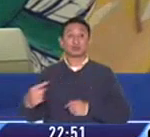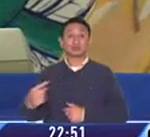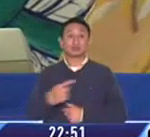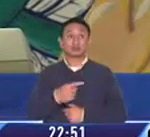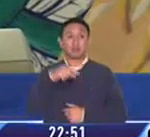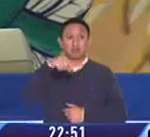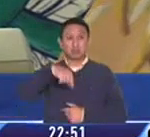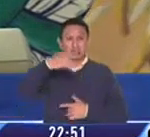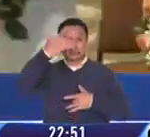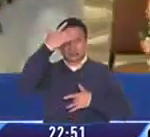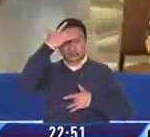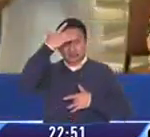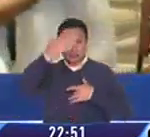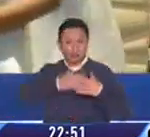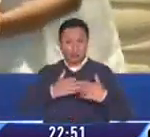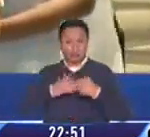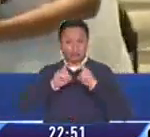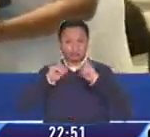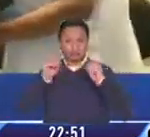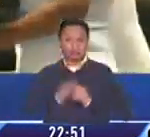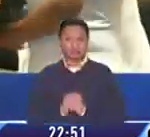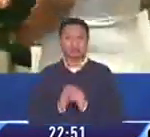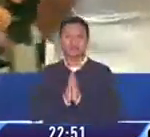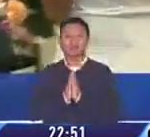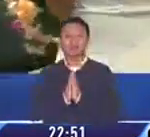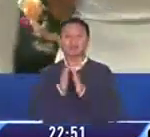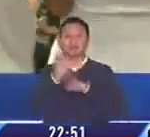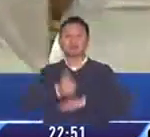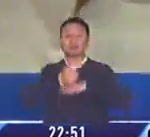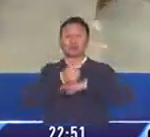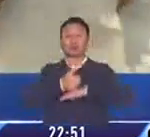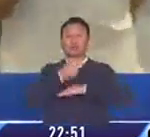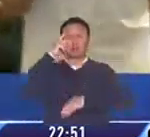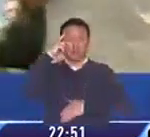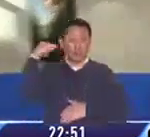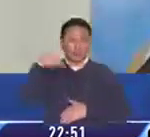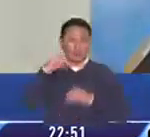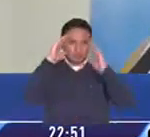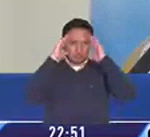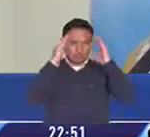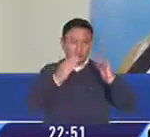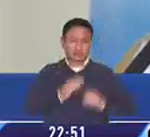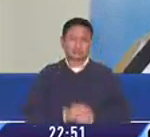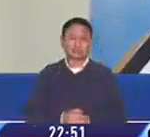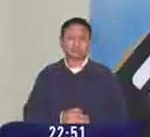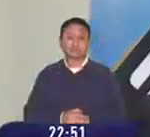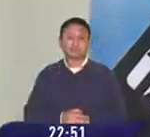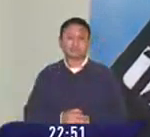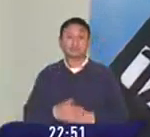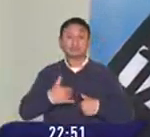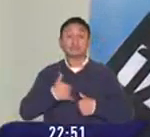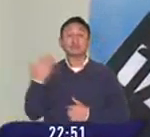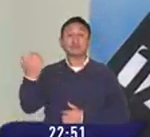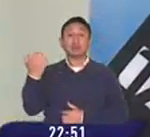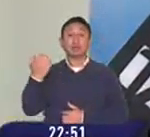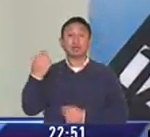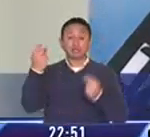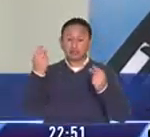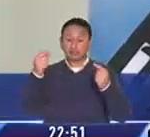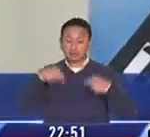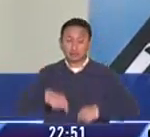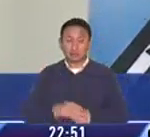quienes padecen esta enfermedad y hacer un llamado a las autoridades gubernamentales. Queremos que de emergencia se descentralice